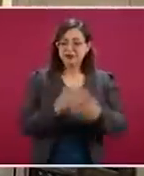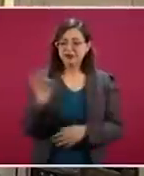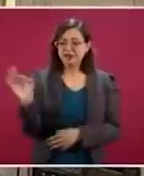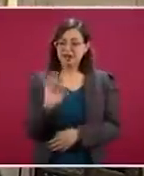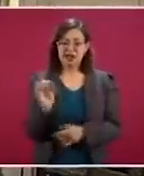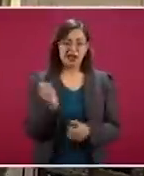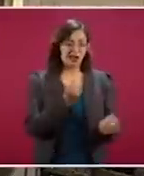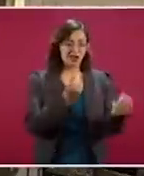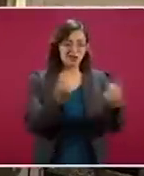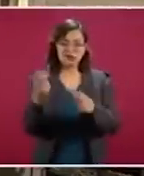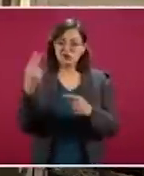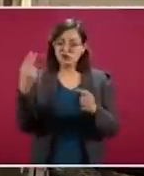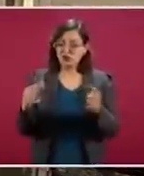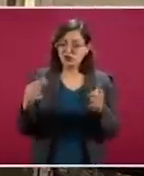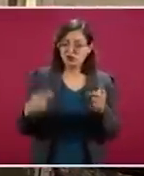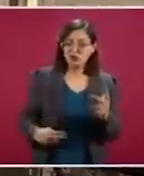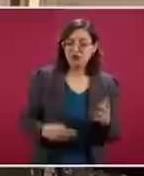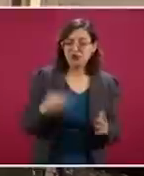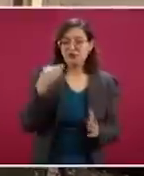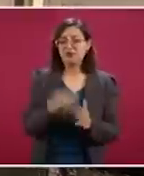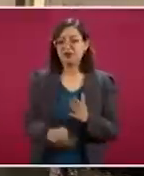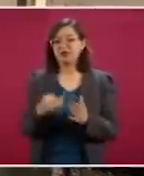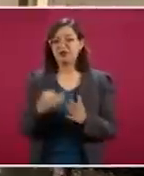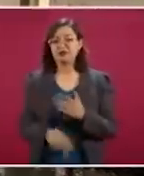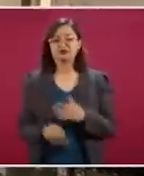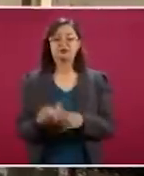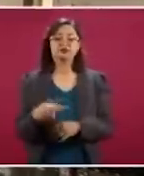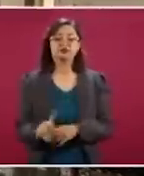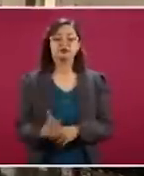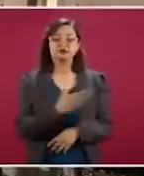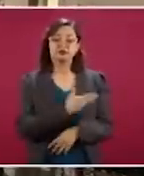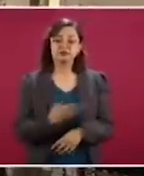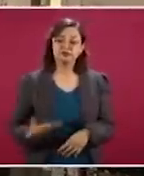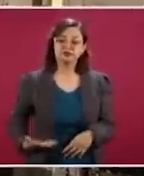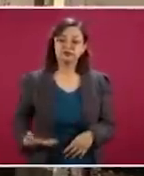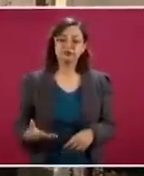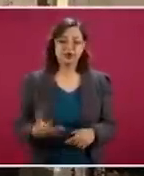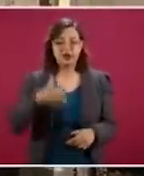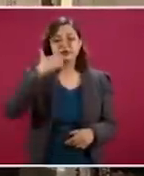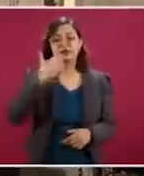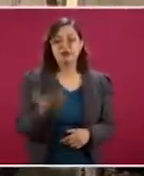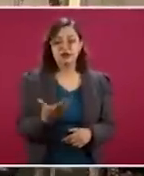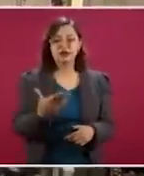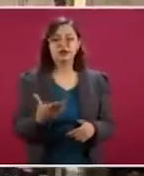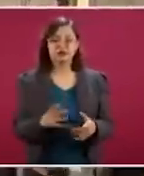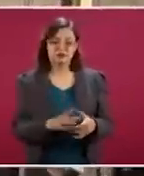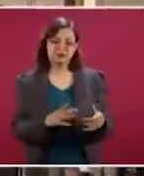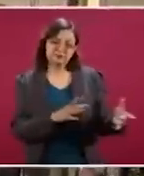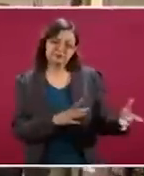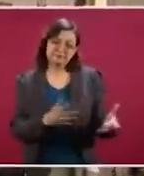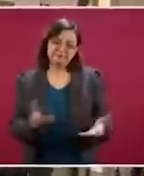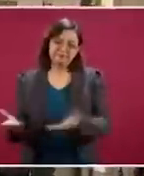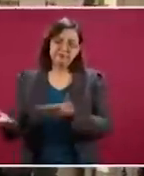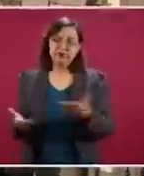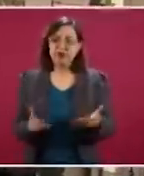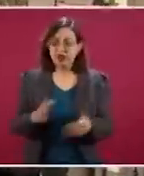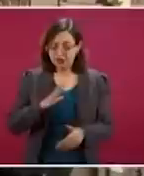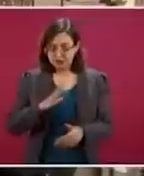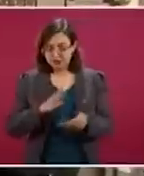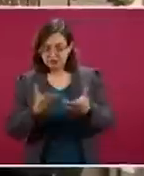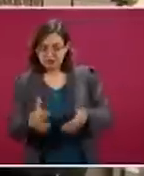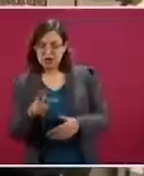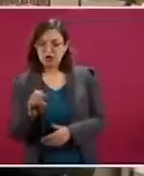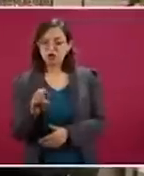ustedes no lo he nombrado, pero el presidente quería estar Roberto Hernández, que lo estoy viendo aquí en segunda fila